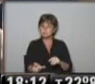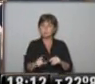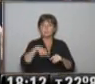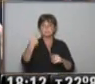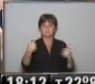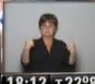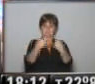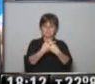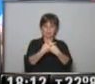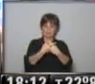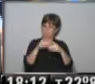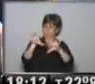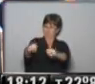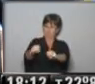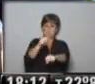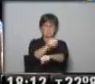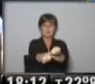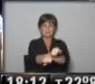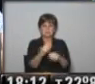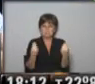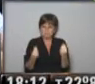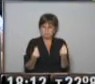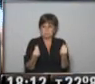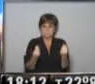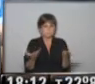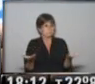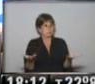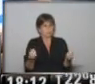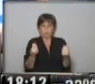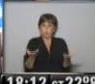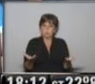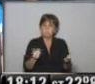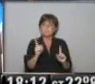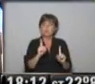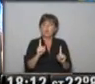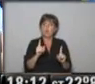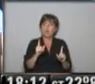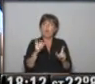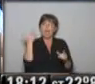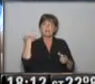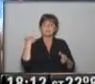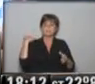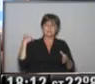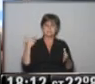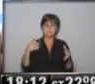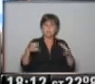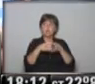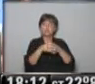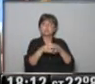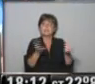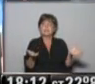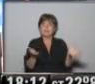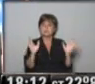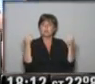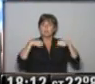de un partido de fútbol. Ahora, llamativamente también se lo podría haber detenido en la concentración. También hay que